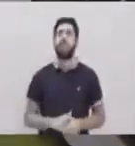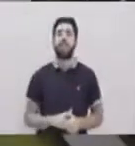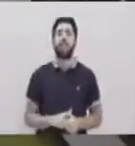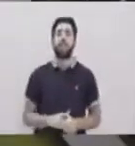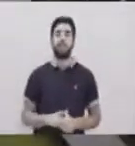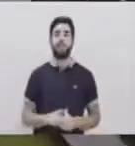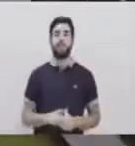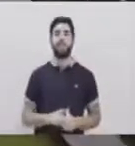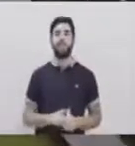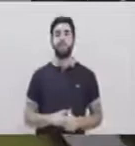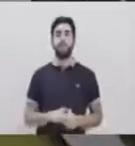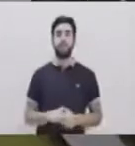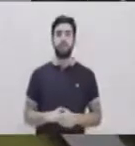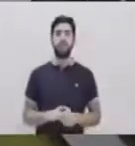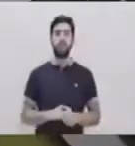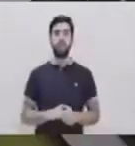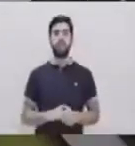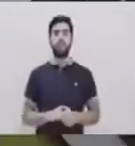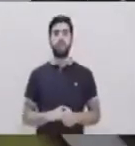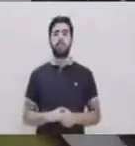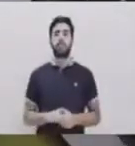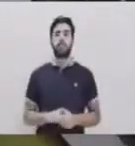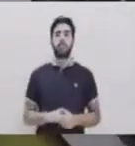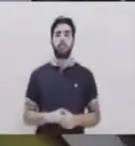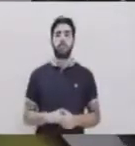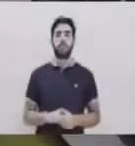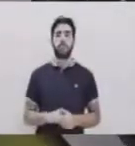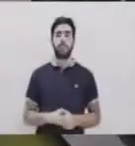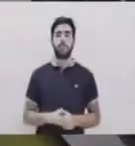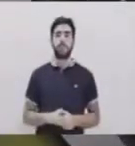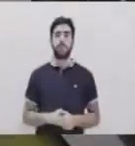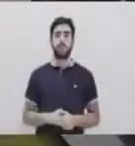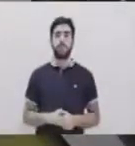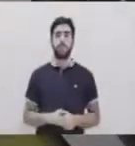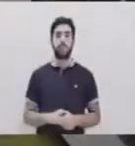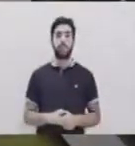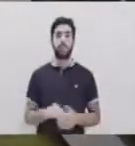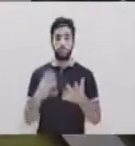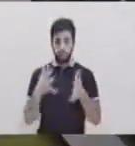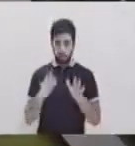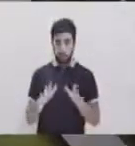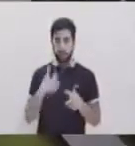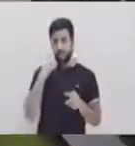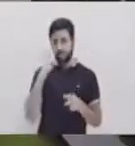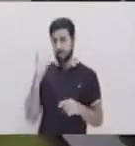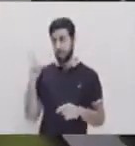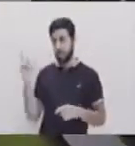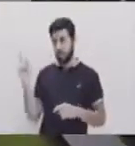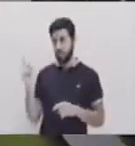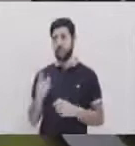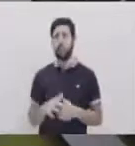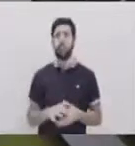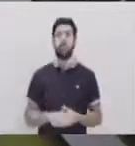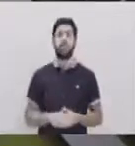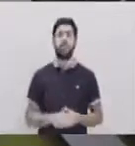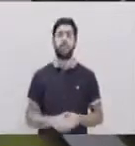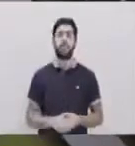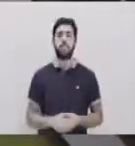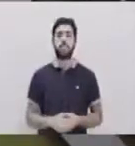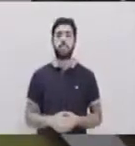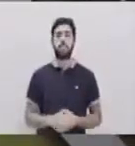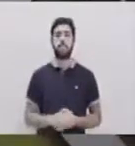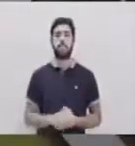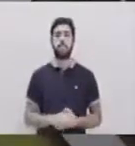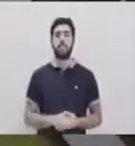Esto va a quedar, va a flotar, ¿sí? Y ahora pues vamos a proceder a